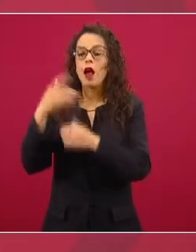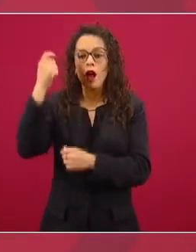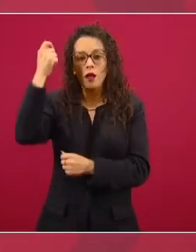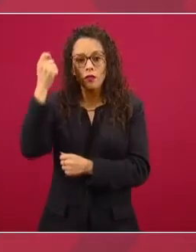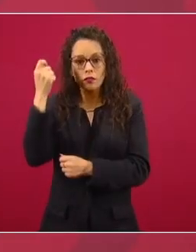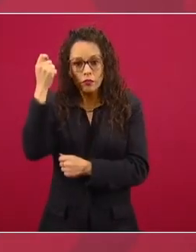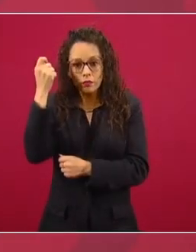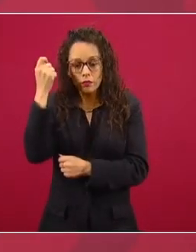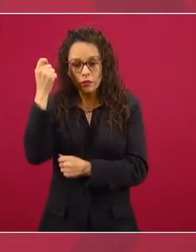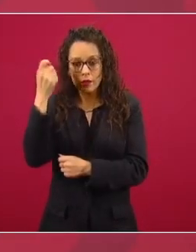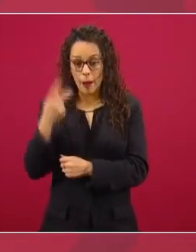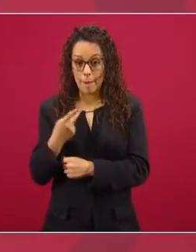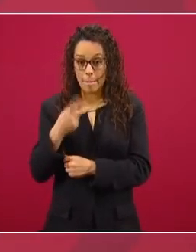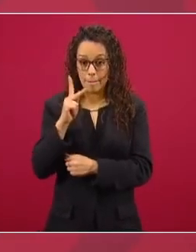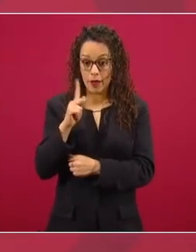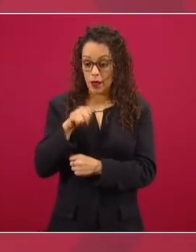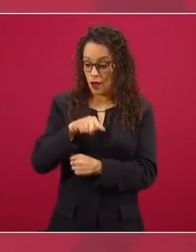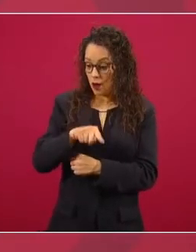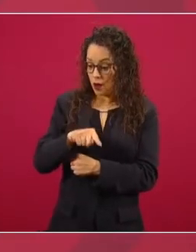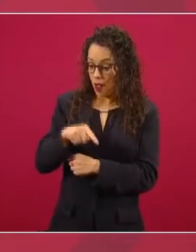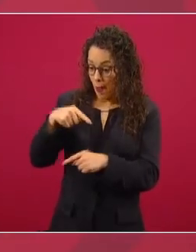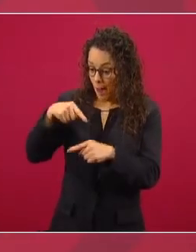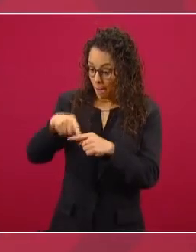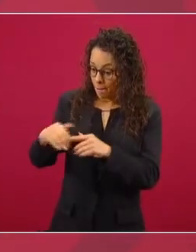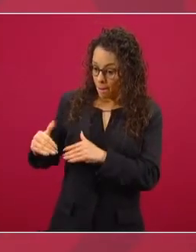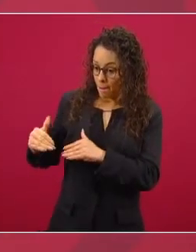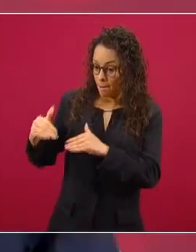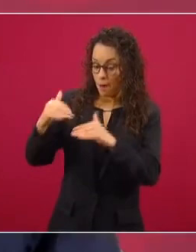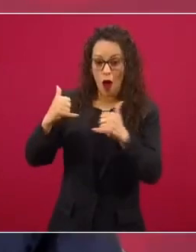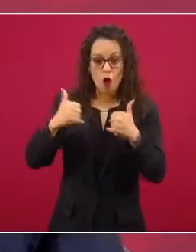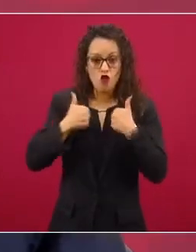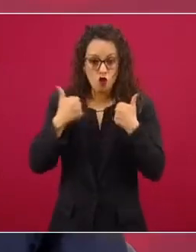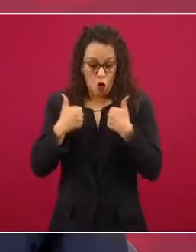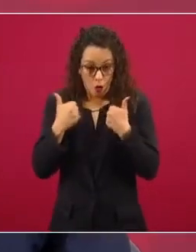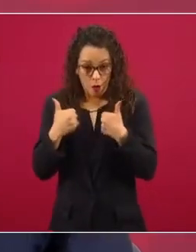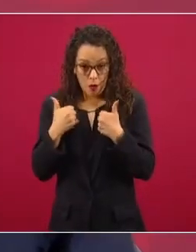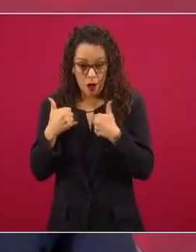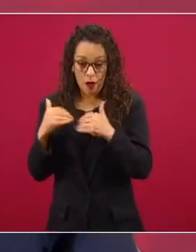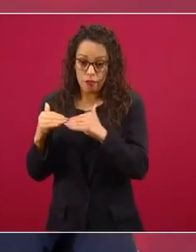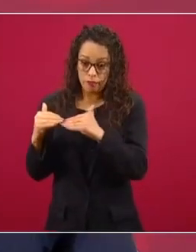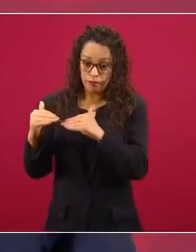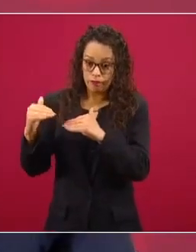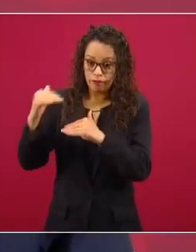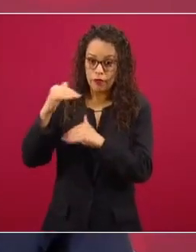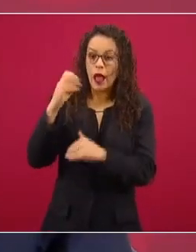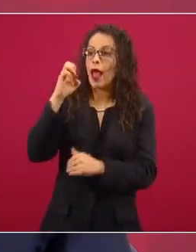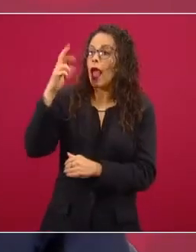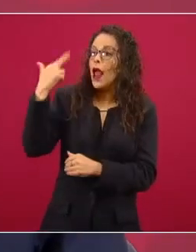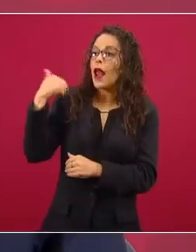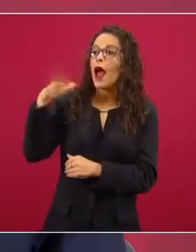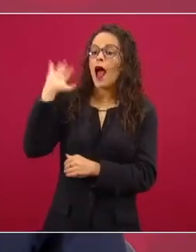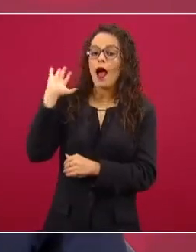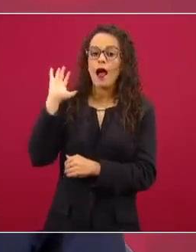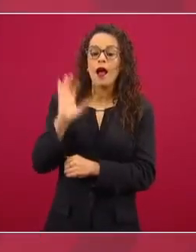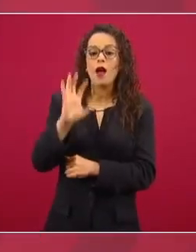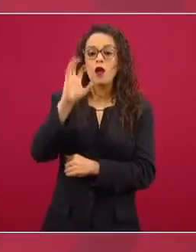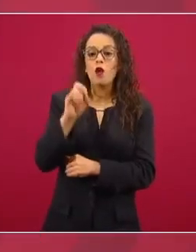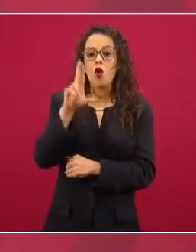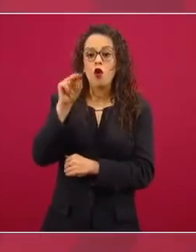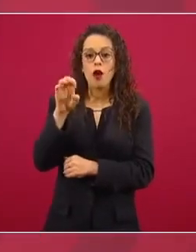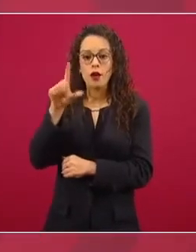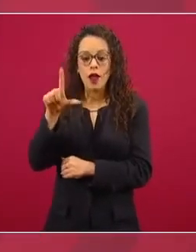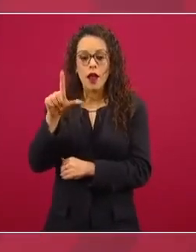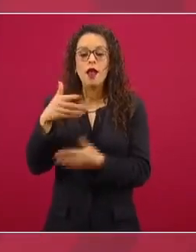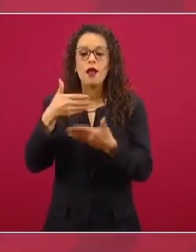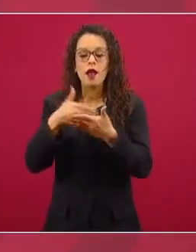jóvenes o los que tienen menos edad, que eran coroneles, pues ya son generales